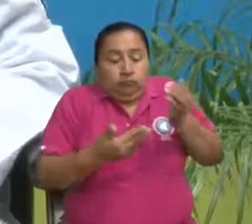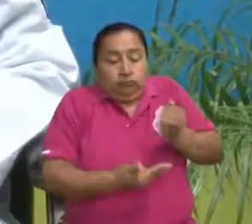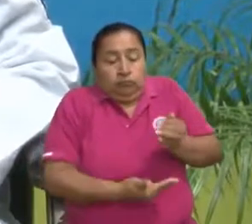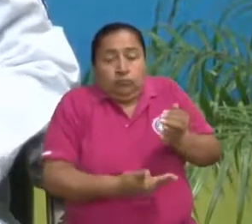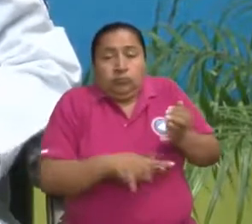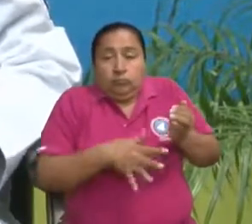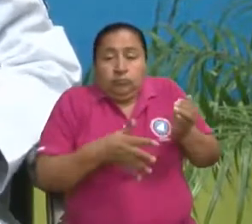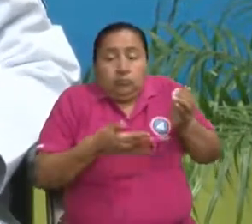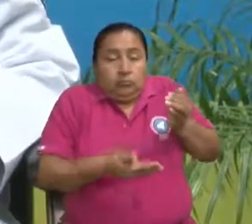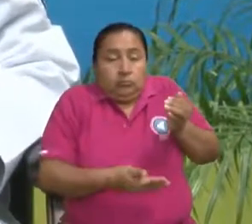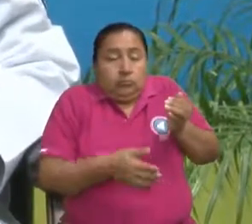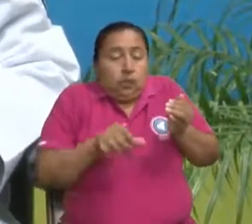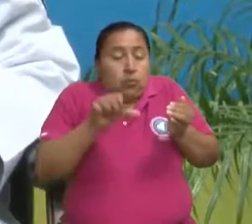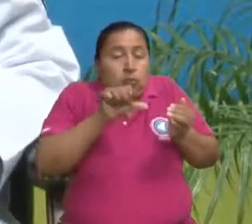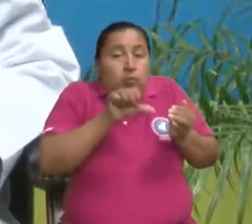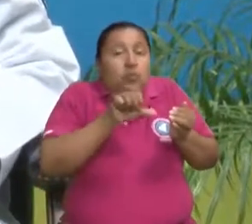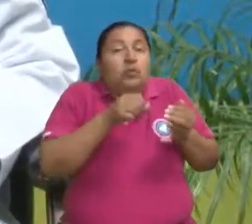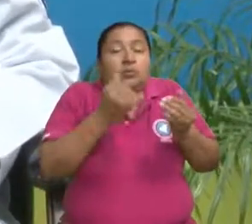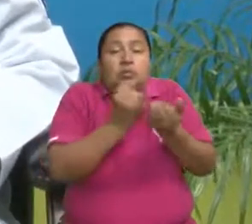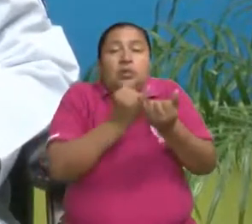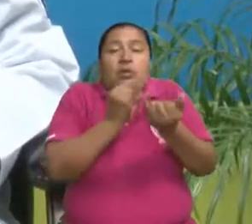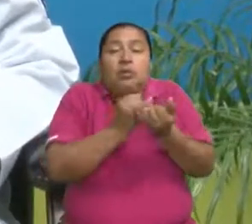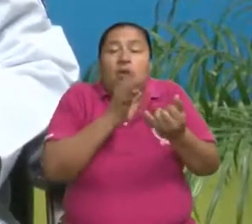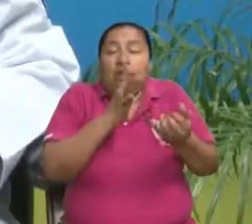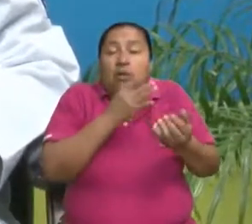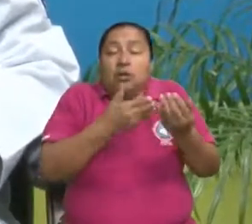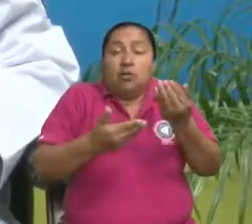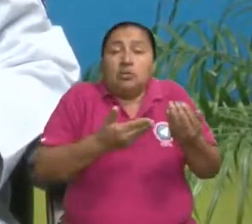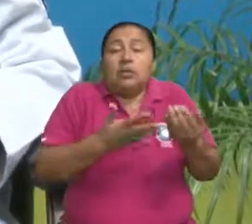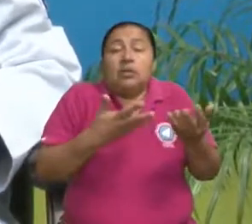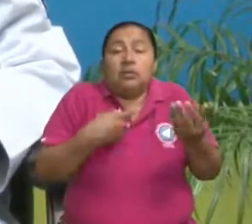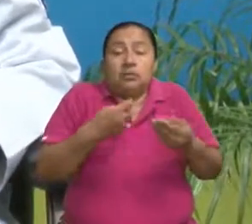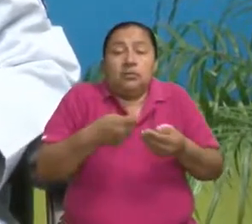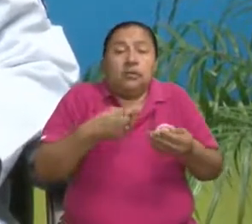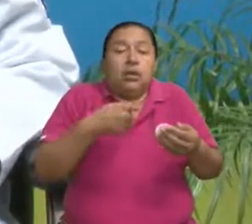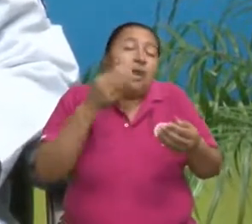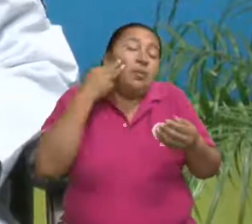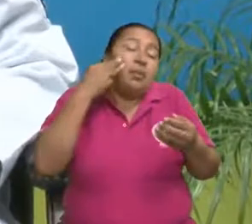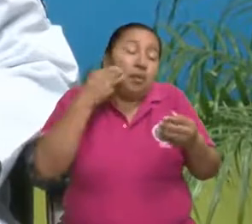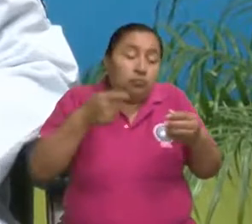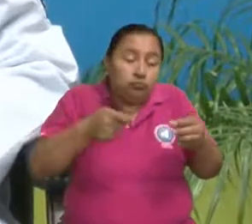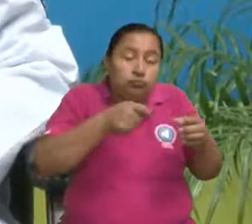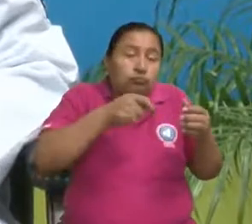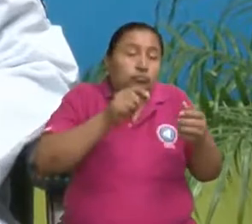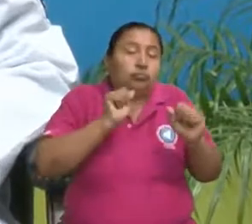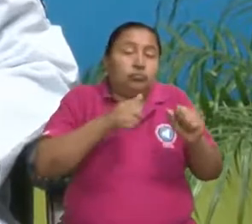a los niños, como cuando se alimenta al niño con la mama, ¿verdad?